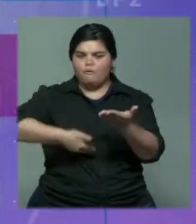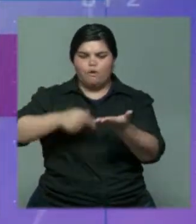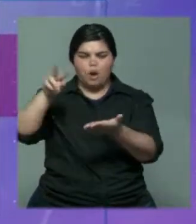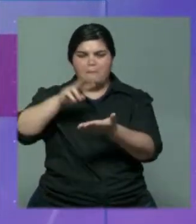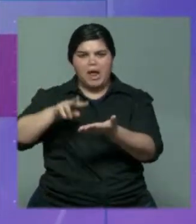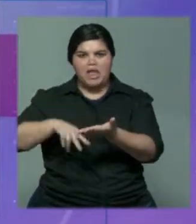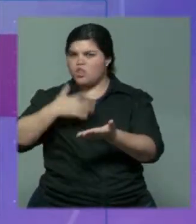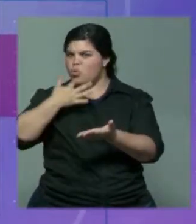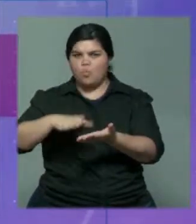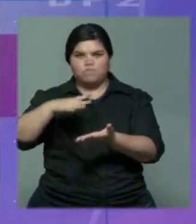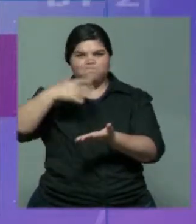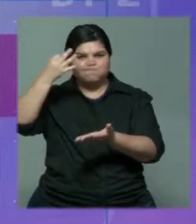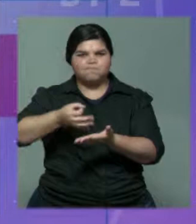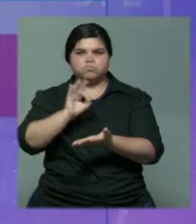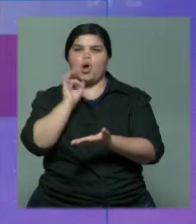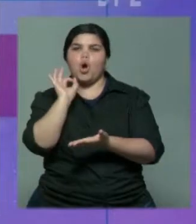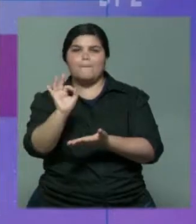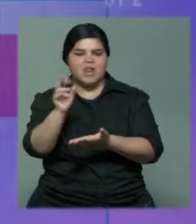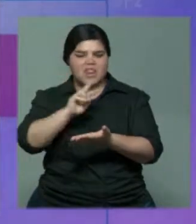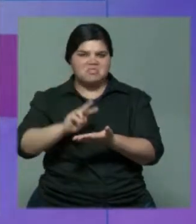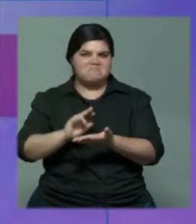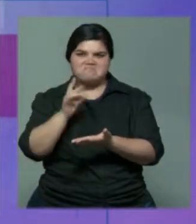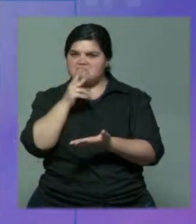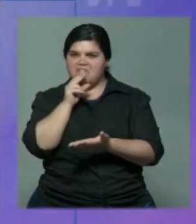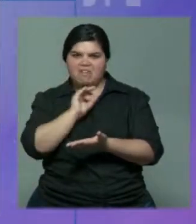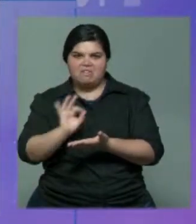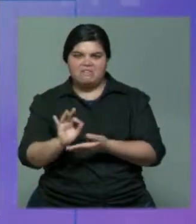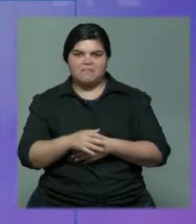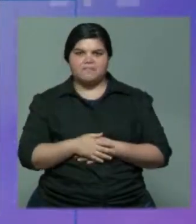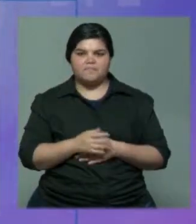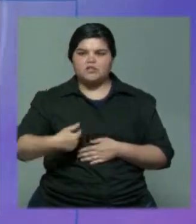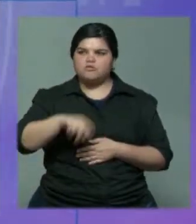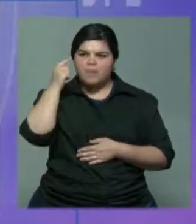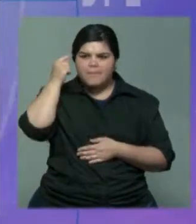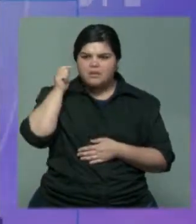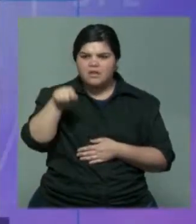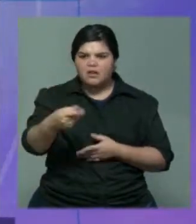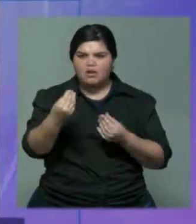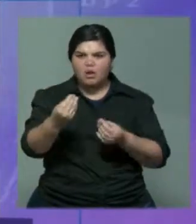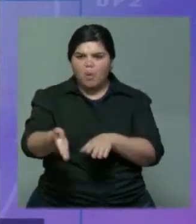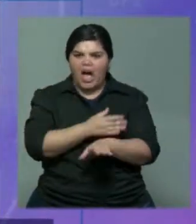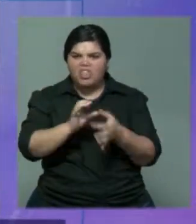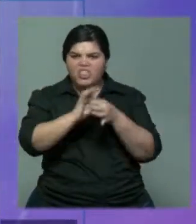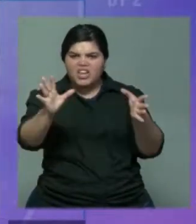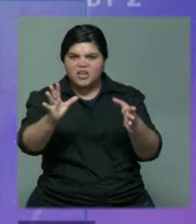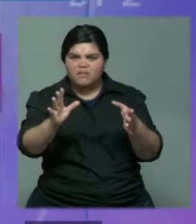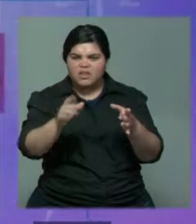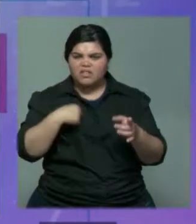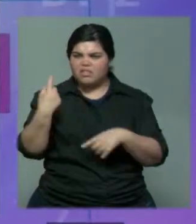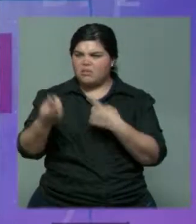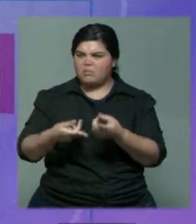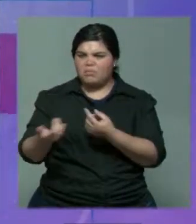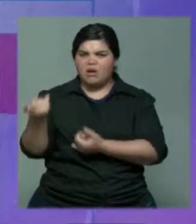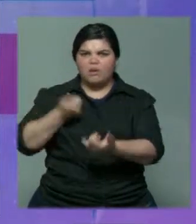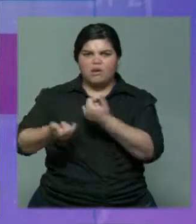lo podían captar en su totalidad y nosotros decíamos, ¿cómo lo van a liberar anticipadamente si por el otro lado nos están diciendo que